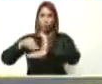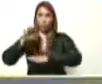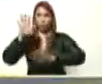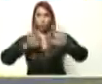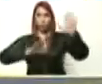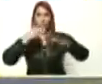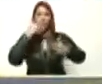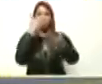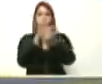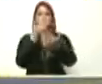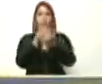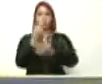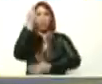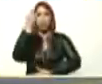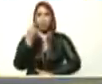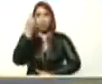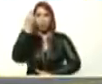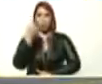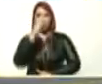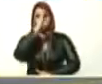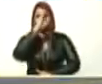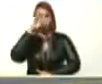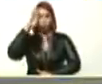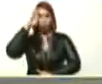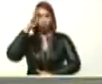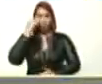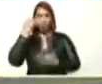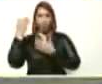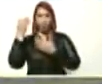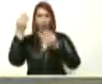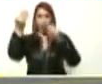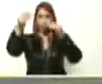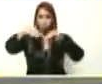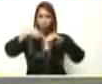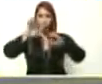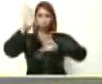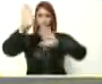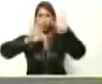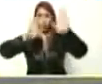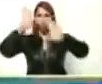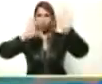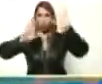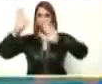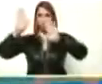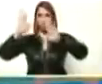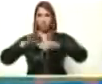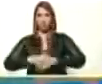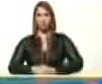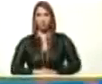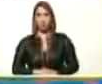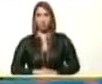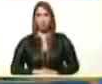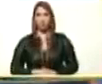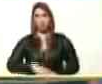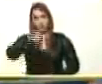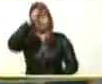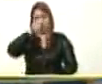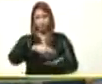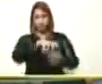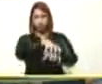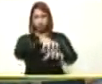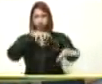propuesta del diputado diosdado cabello aquellos que estén de acuerdo por favor bueno ha aprobado